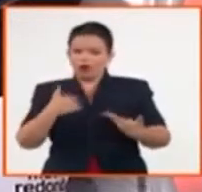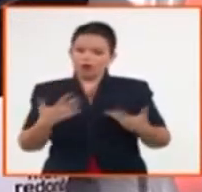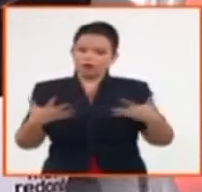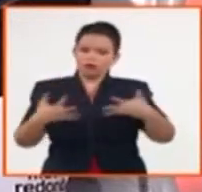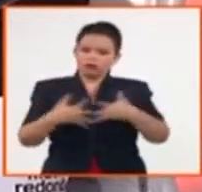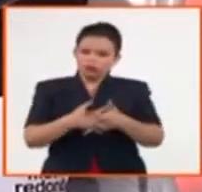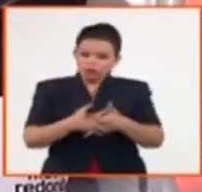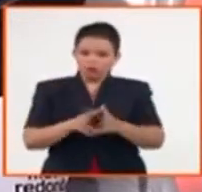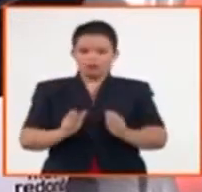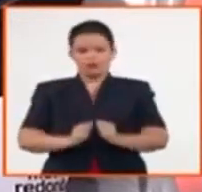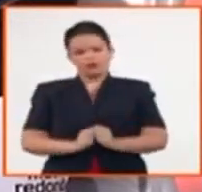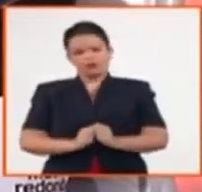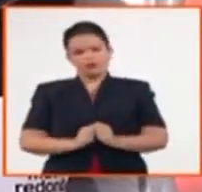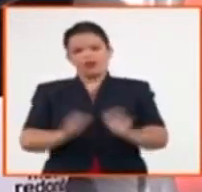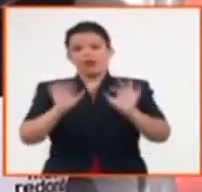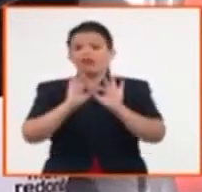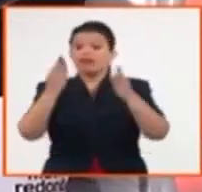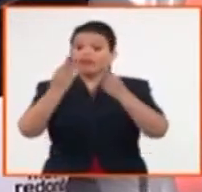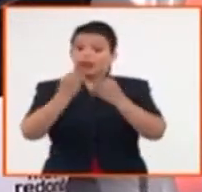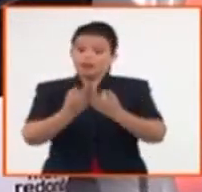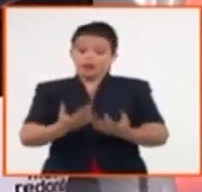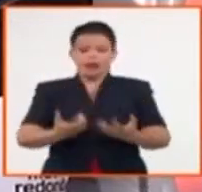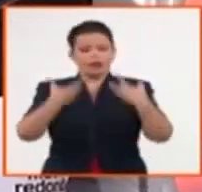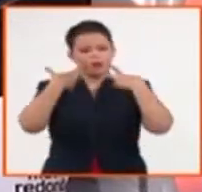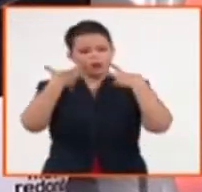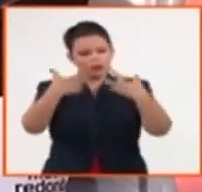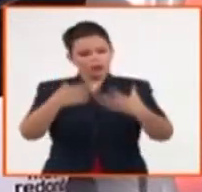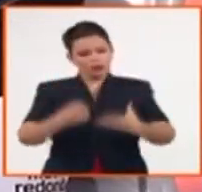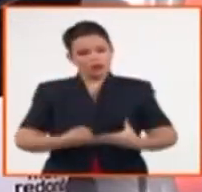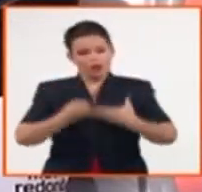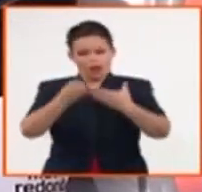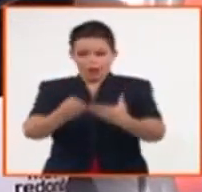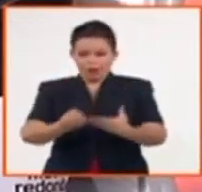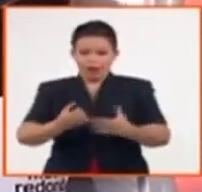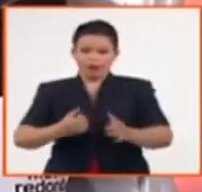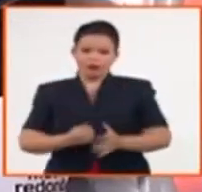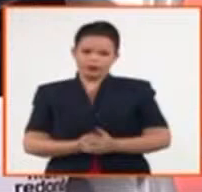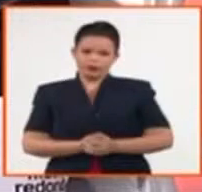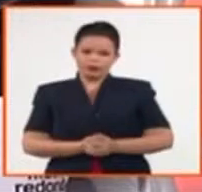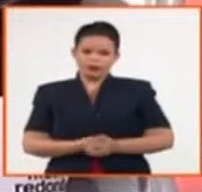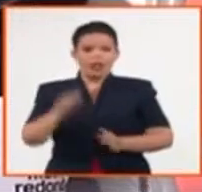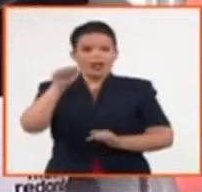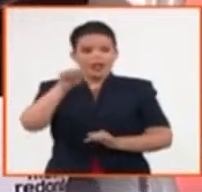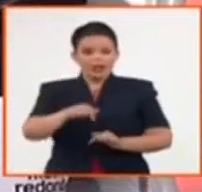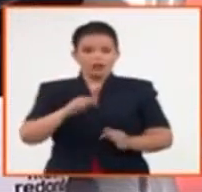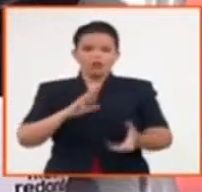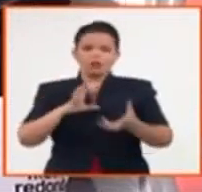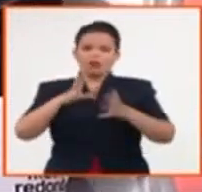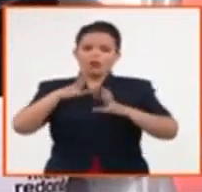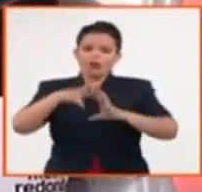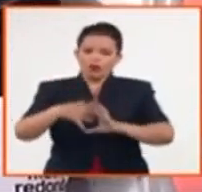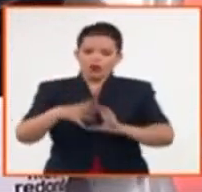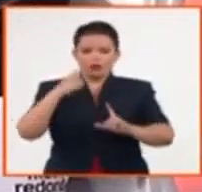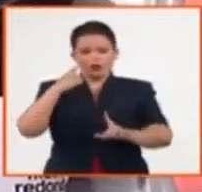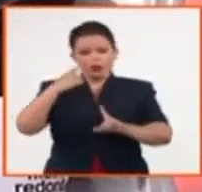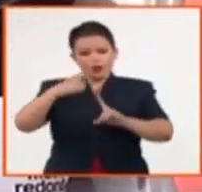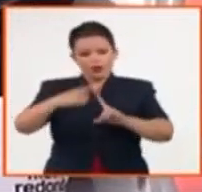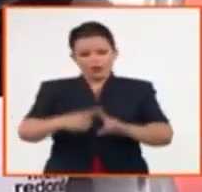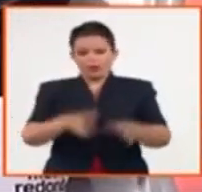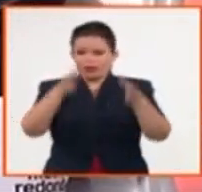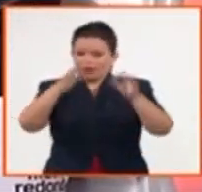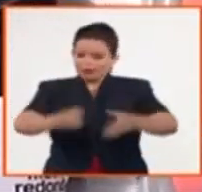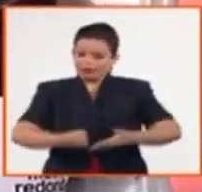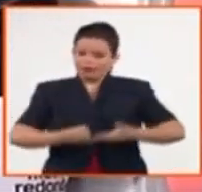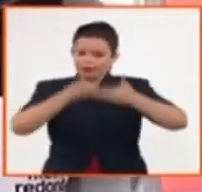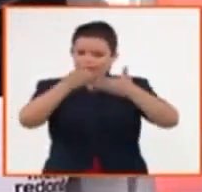familia asume un papel muy importante. Esa sería la única manera de contribuir al llamado de nuestro presidente de ponerle corazón a Cuba. Bueno,